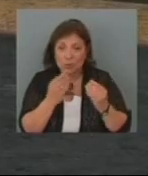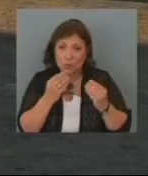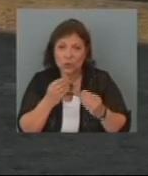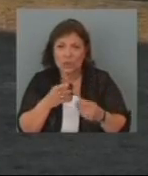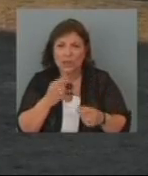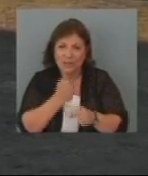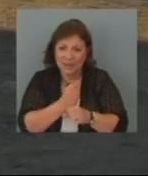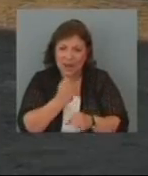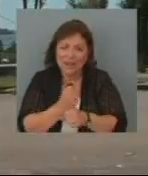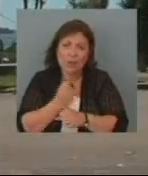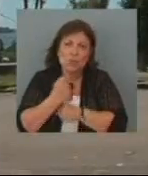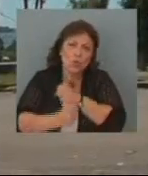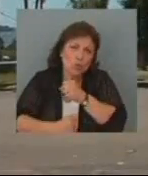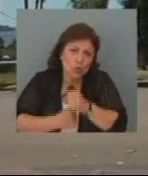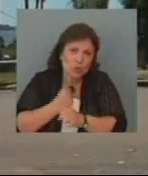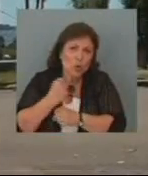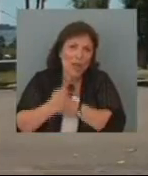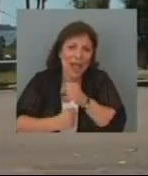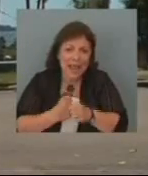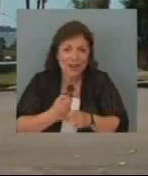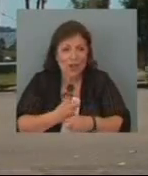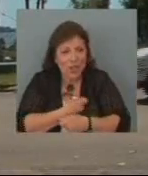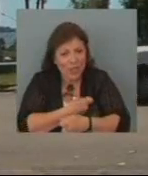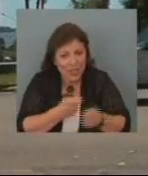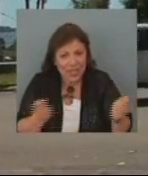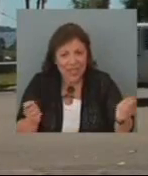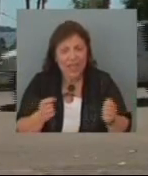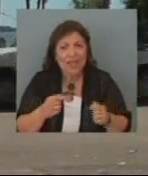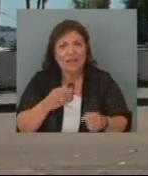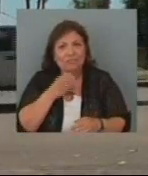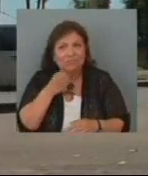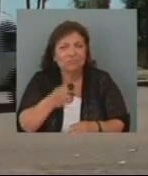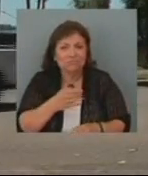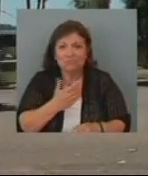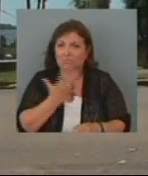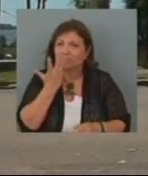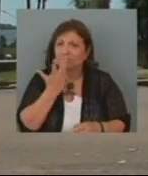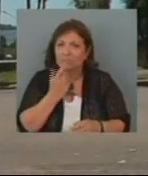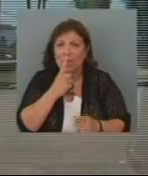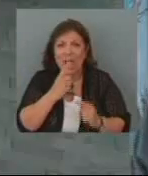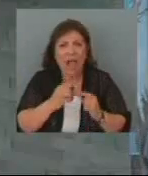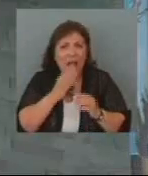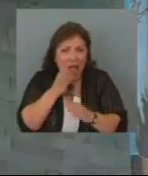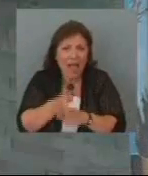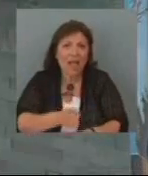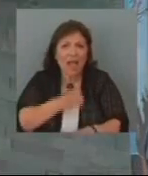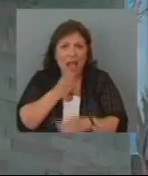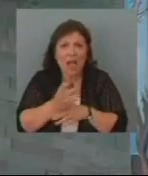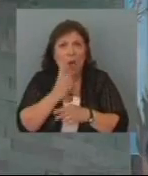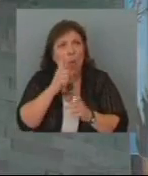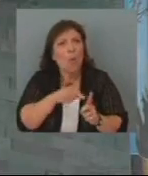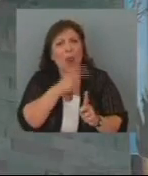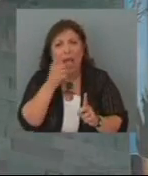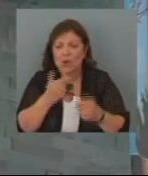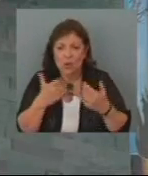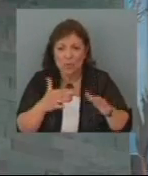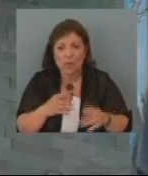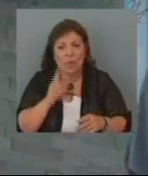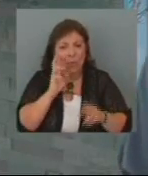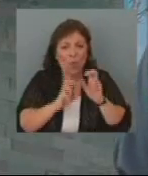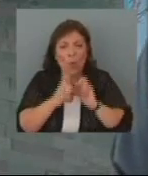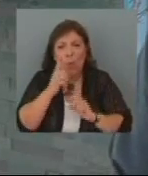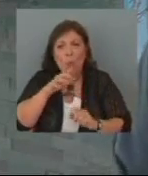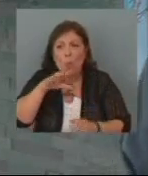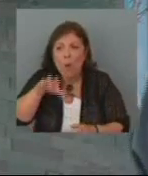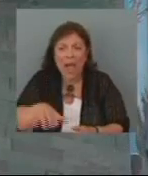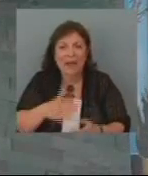desde hace varios años para satisfacer a un turista fiel y de todo el año que busca un lugar donde pueda estar tranquilo,